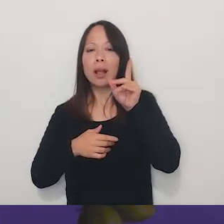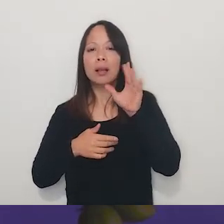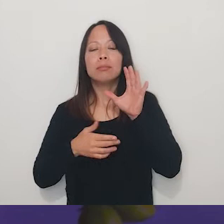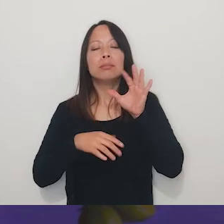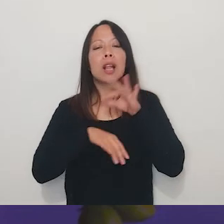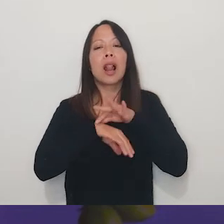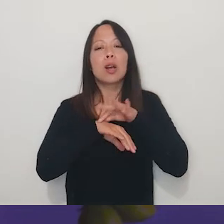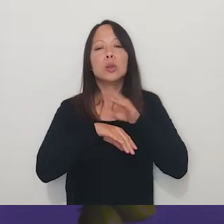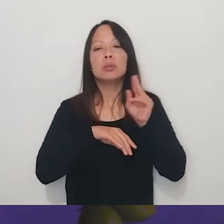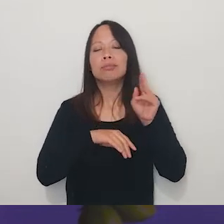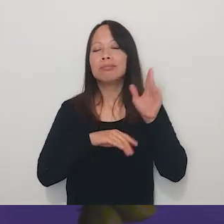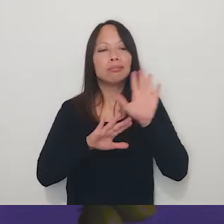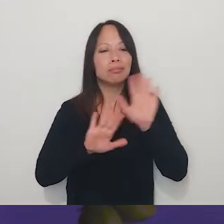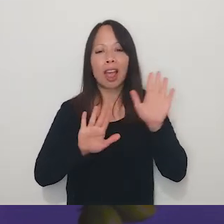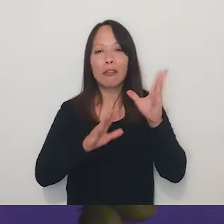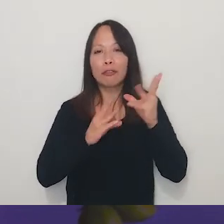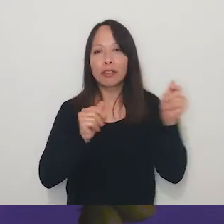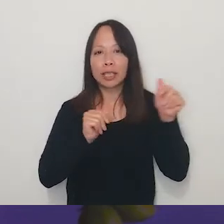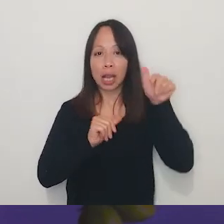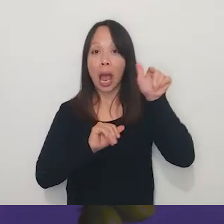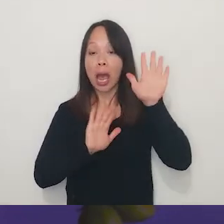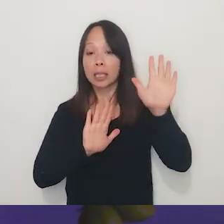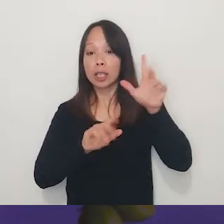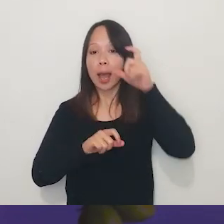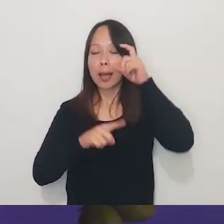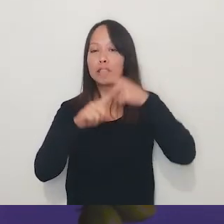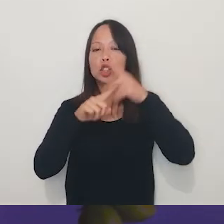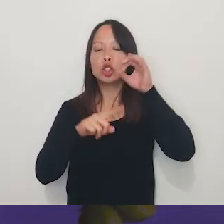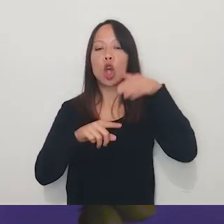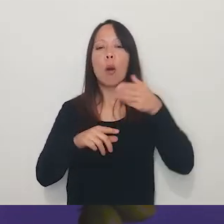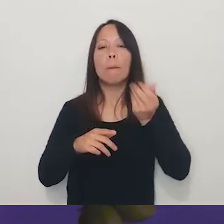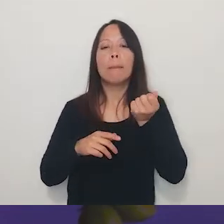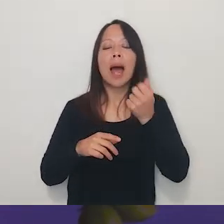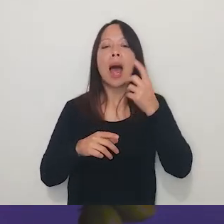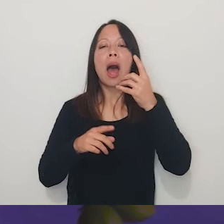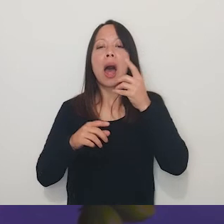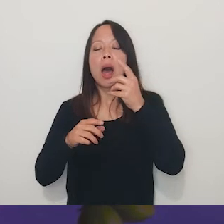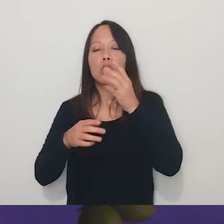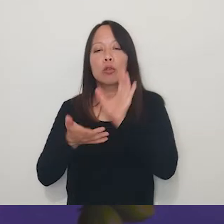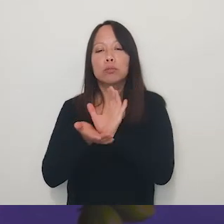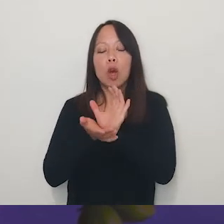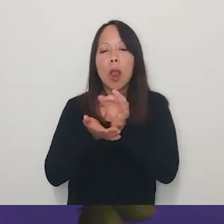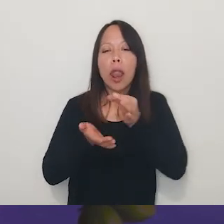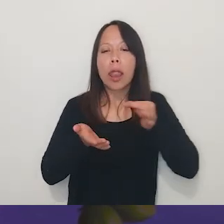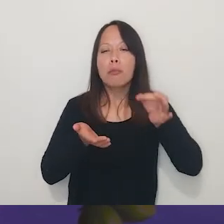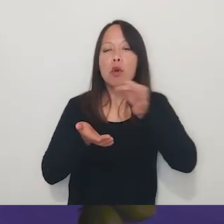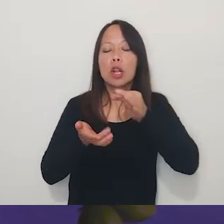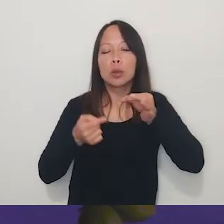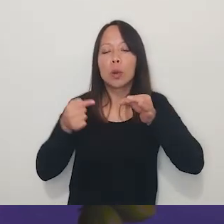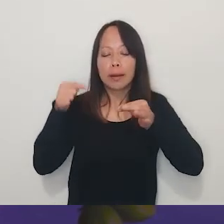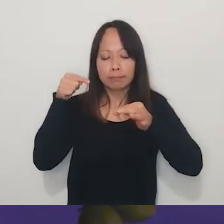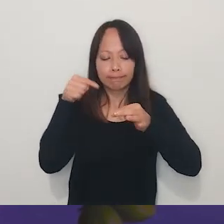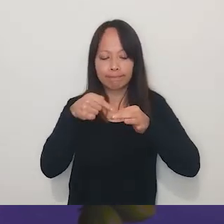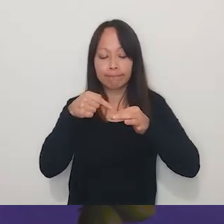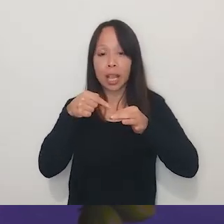consulta y ahí entonces hacen un exoma, algo que el concepto se llama autopsia molecular, cuando uno, bueno, no llegó al